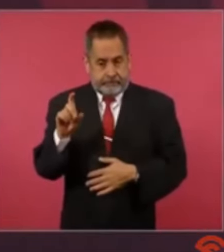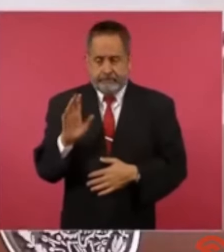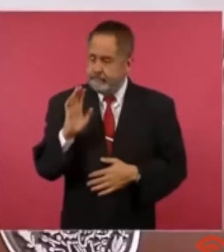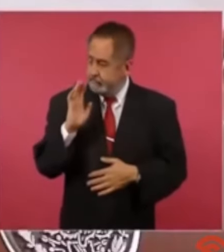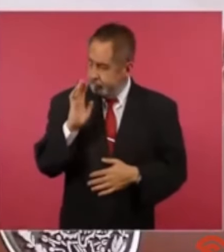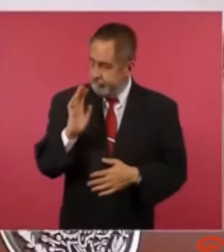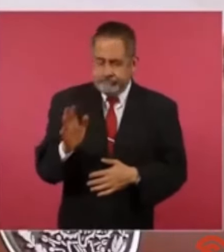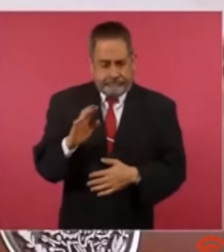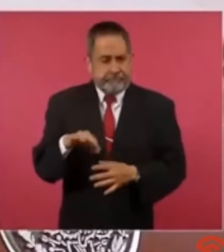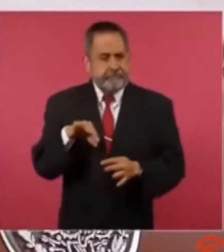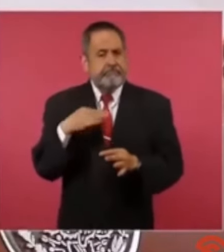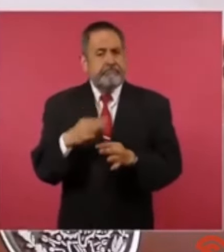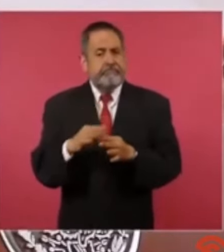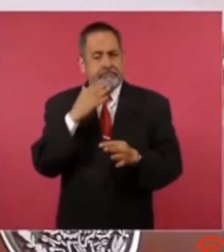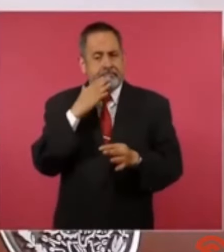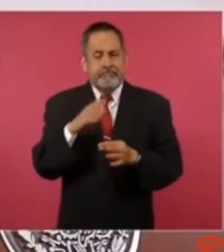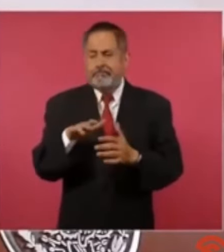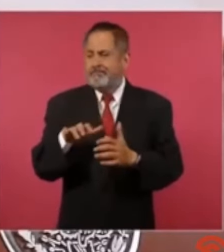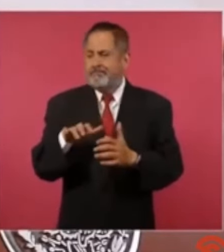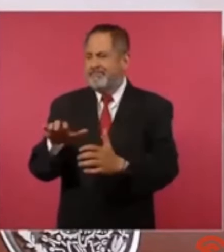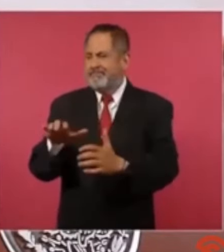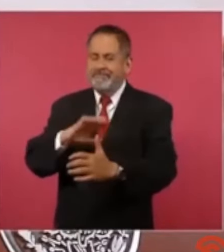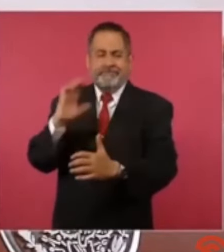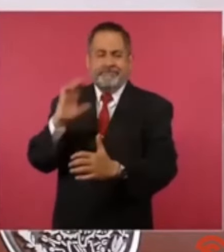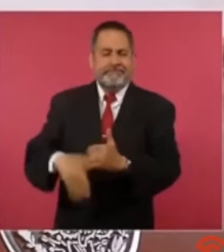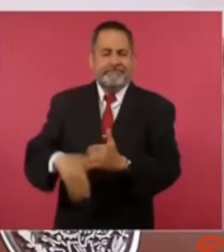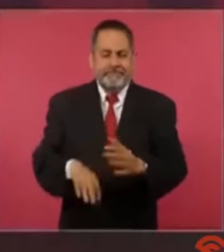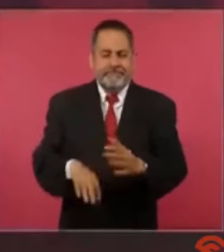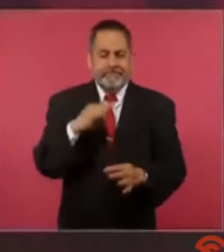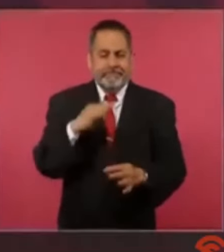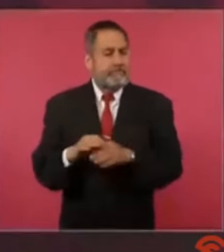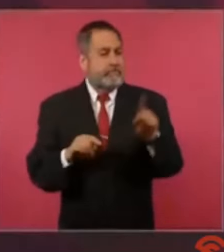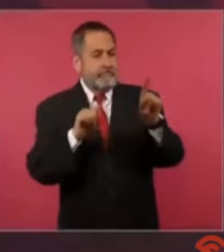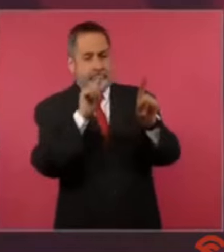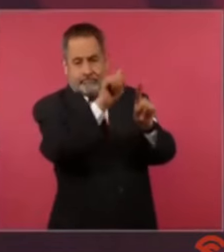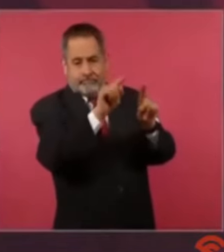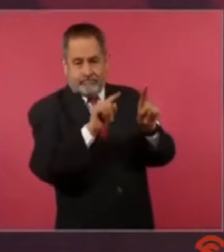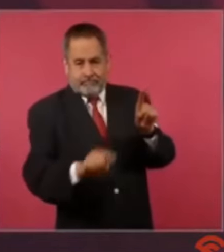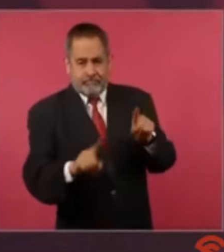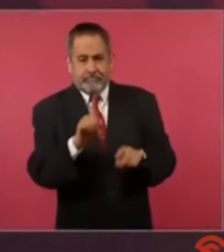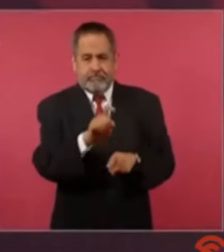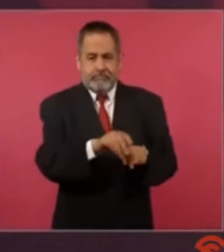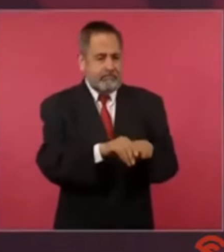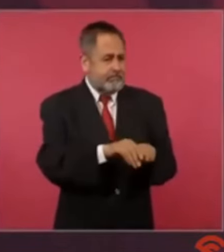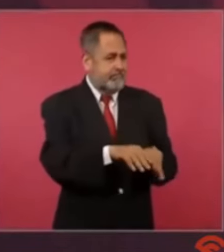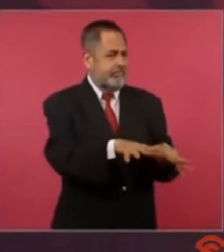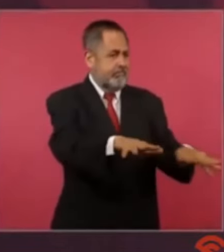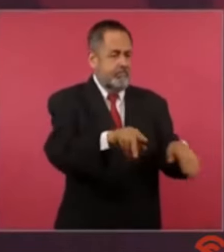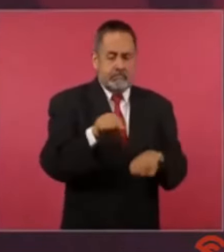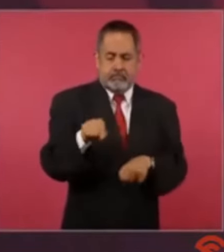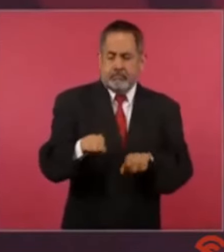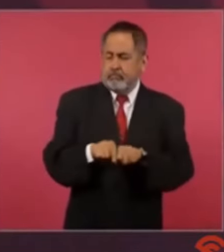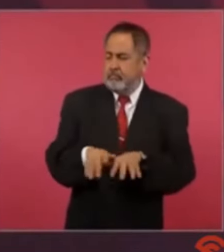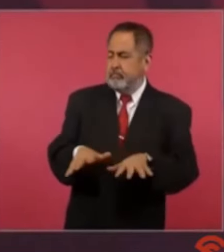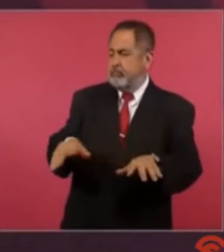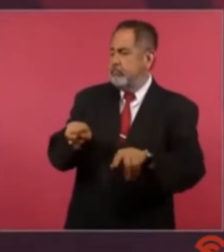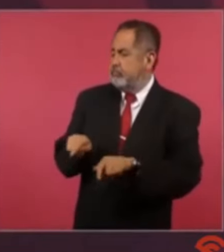vamos a dejar terminados todos los distritos de riego. Nada más les voy a dar un